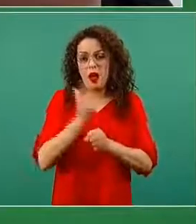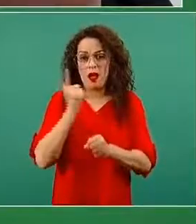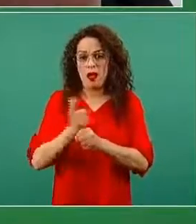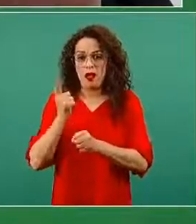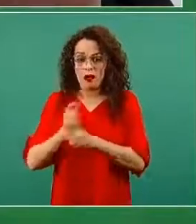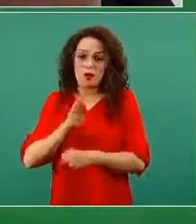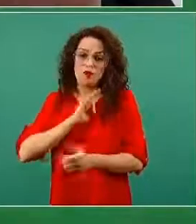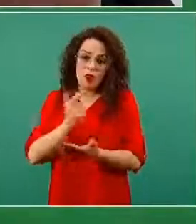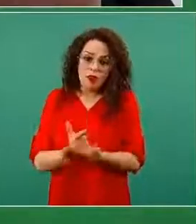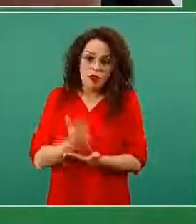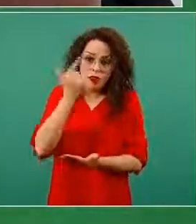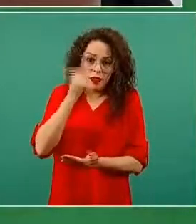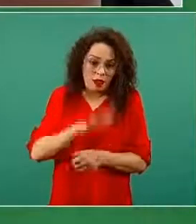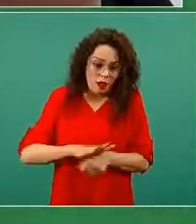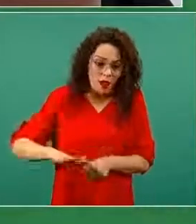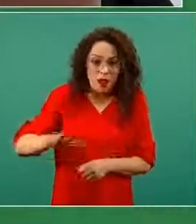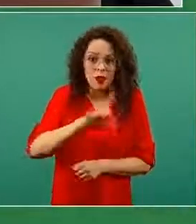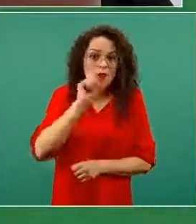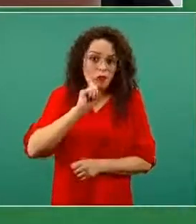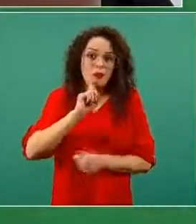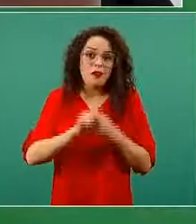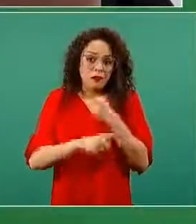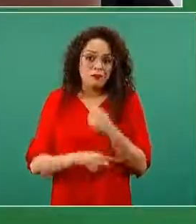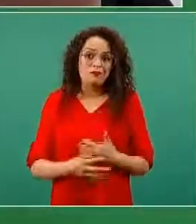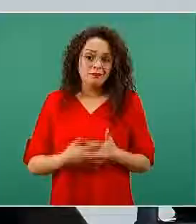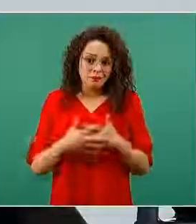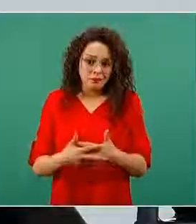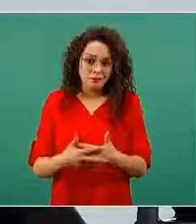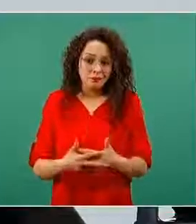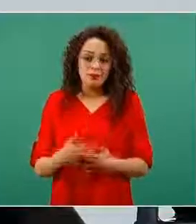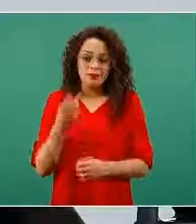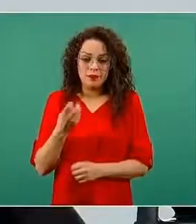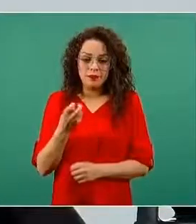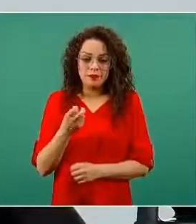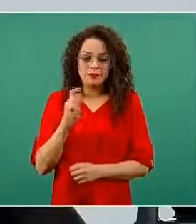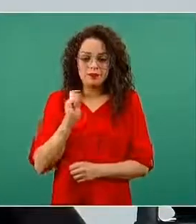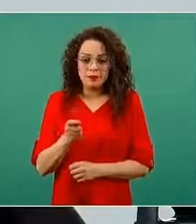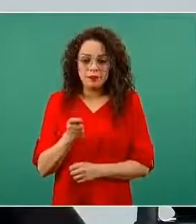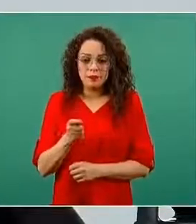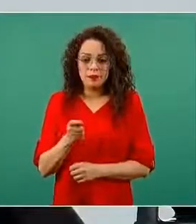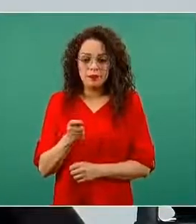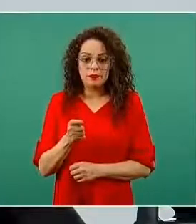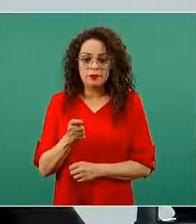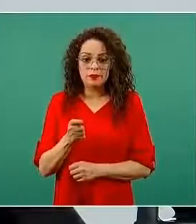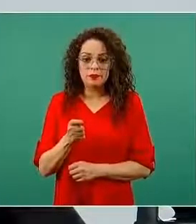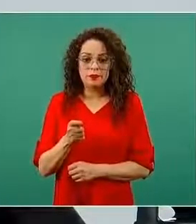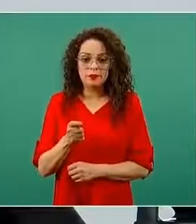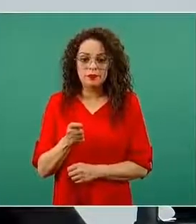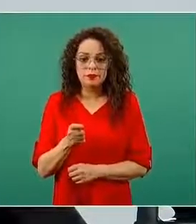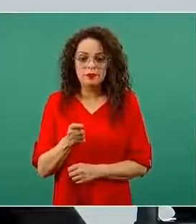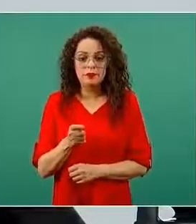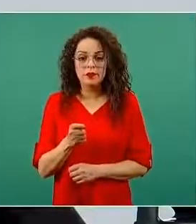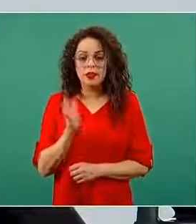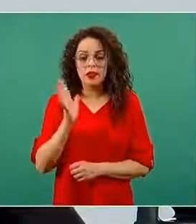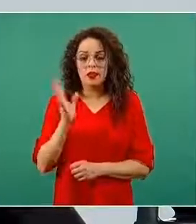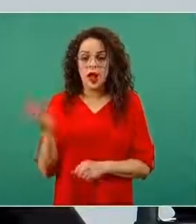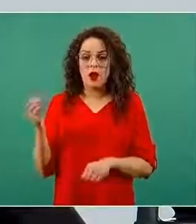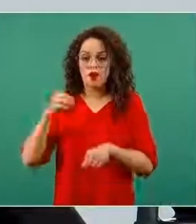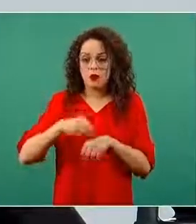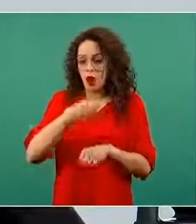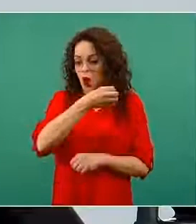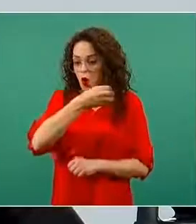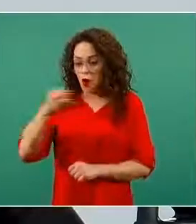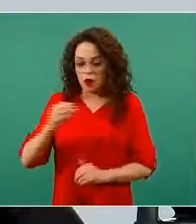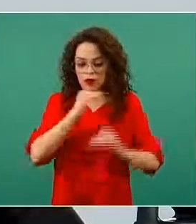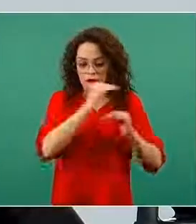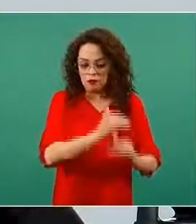esta población, y que quizá accediendo a la vacuna fuera de el orden que ha sido preestablecido estarían